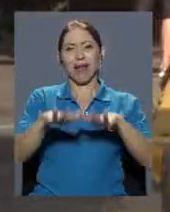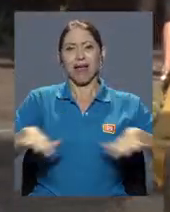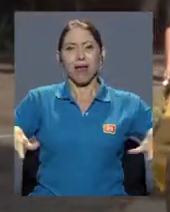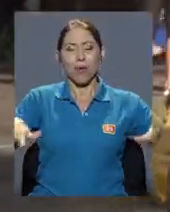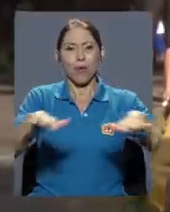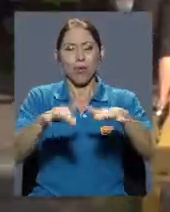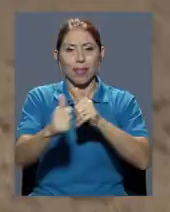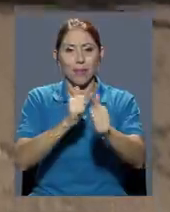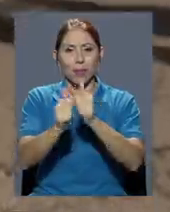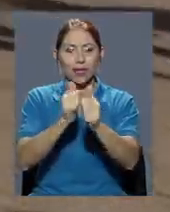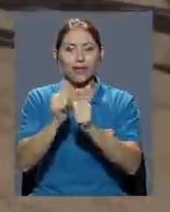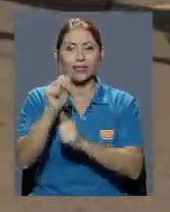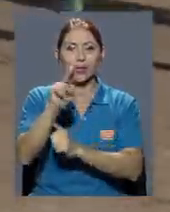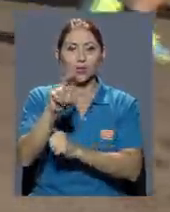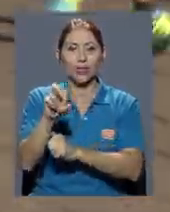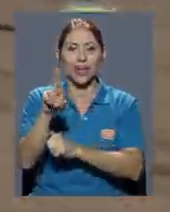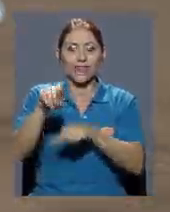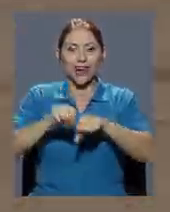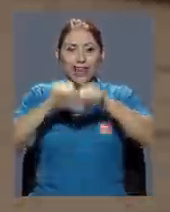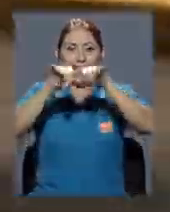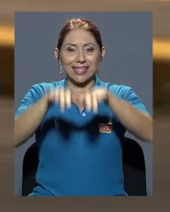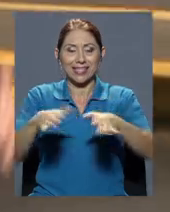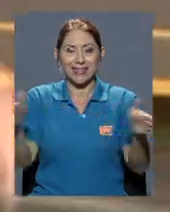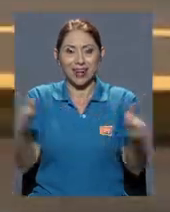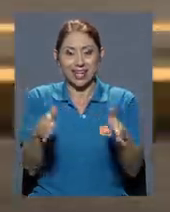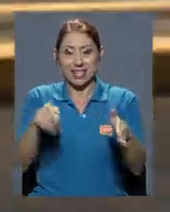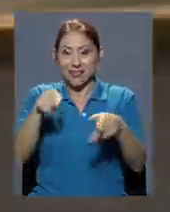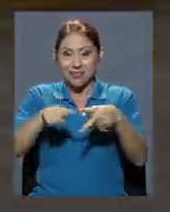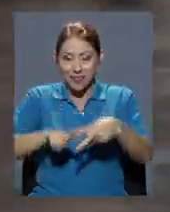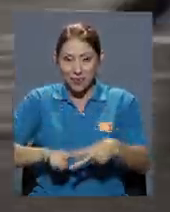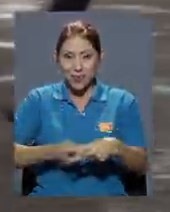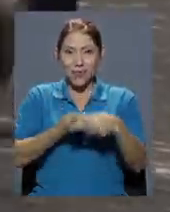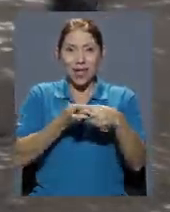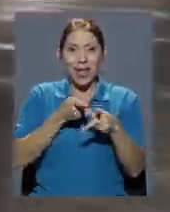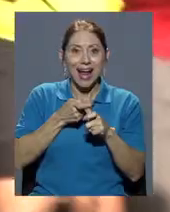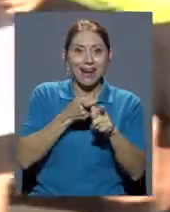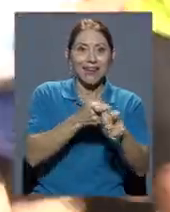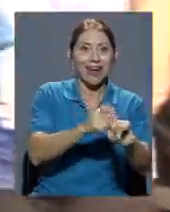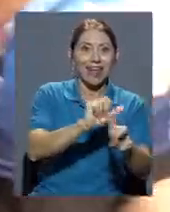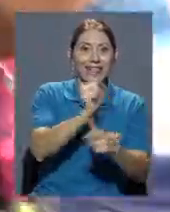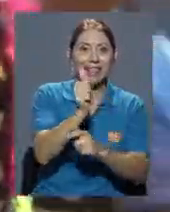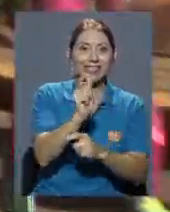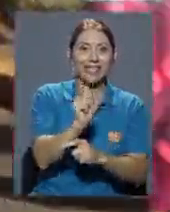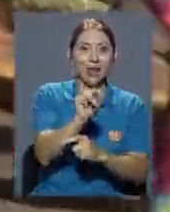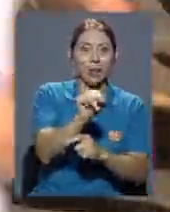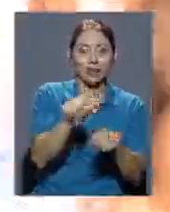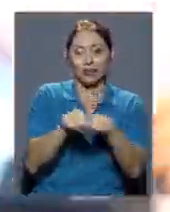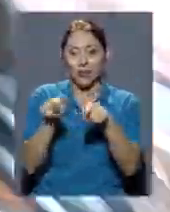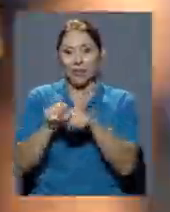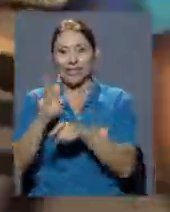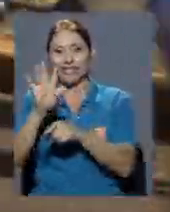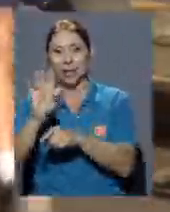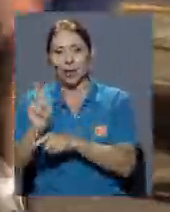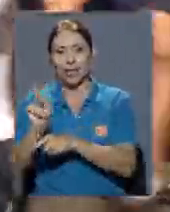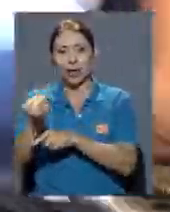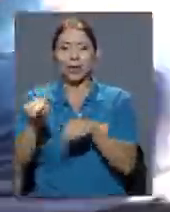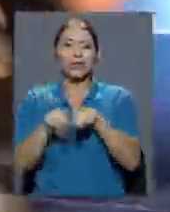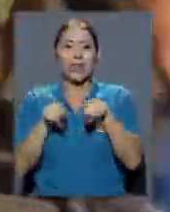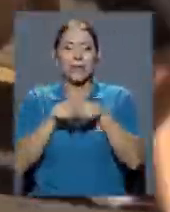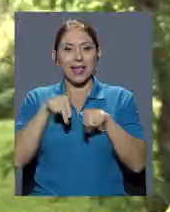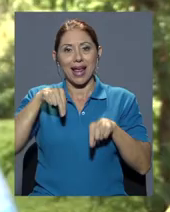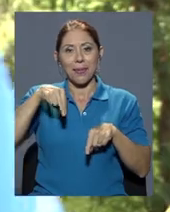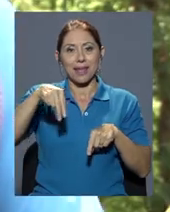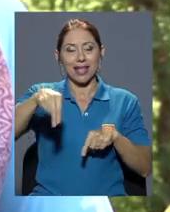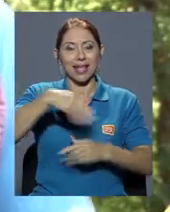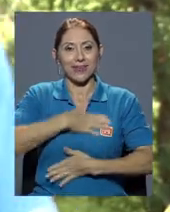la UCR en Sabanilla, punto de partida de la carrera de 15 kilómetros, así como la caminata recreativa. Nosotros